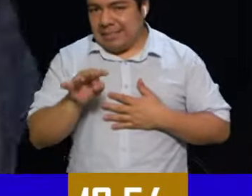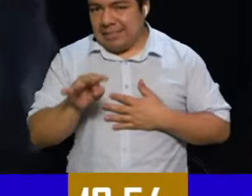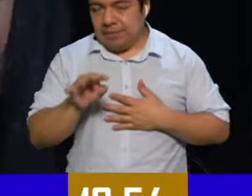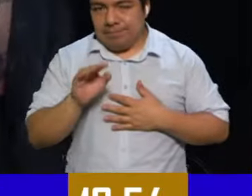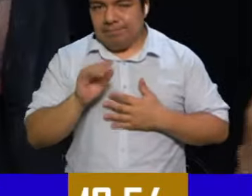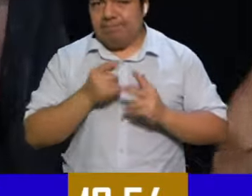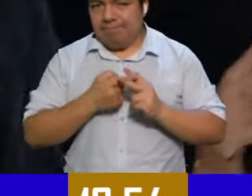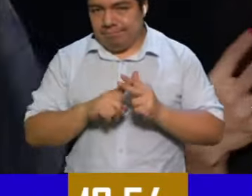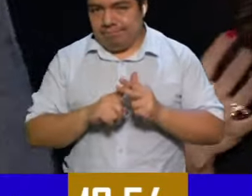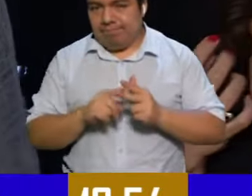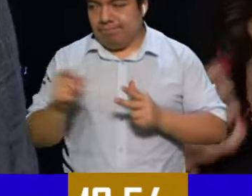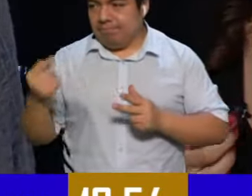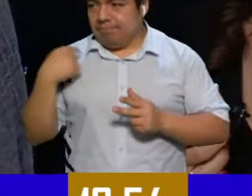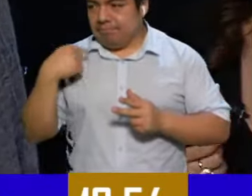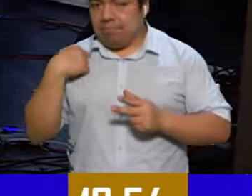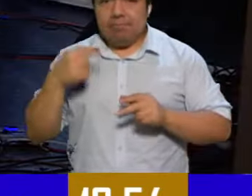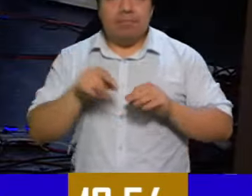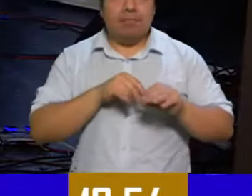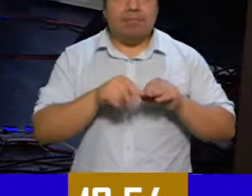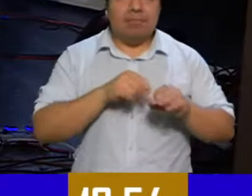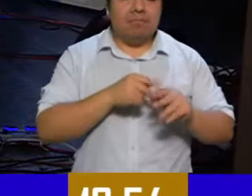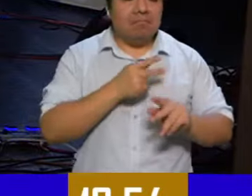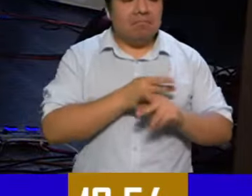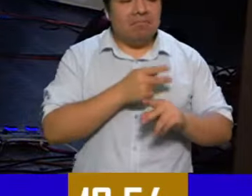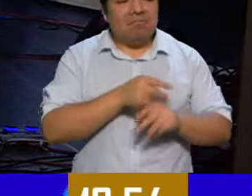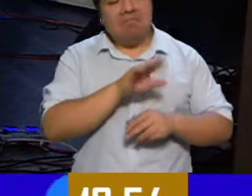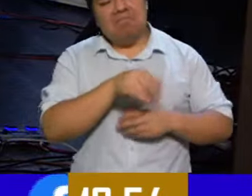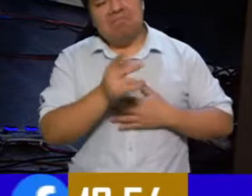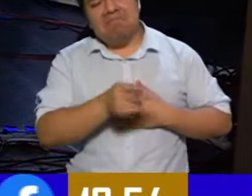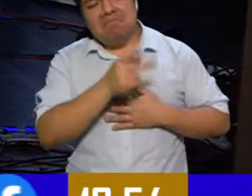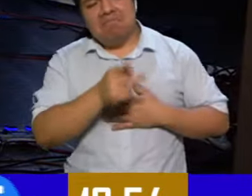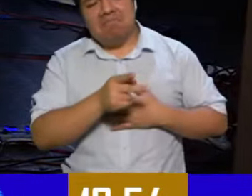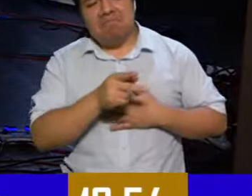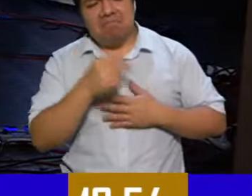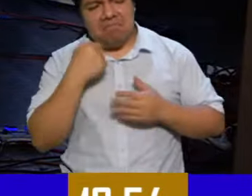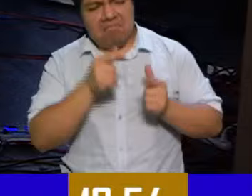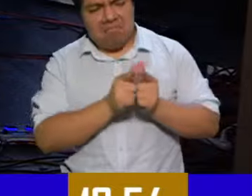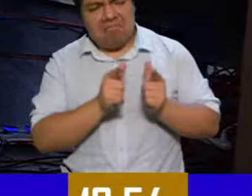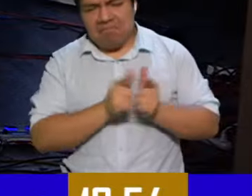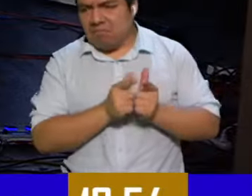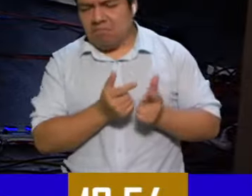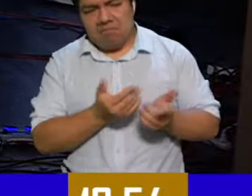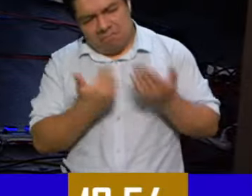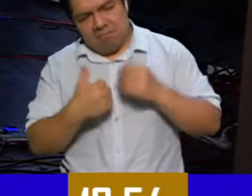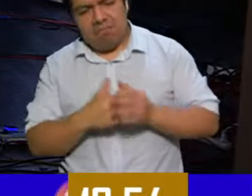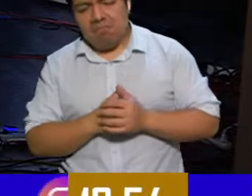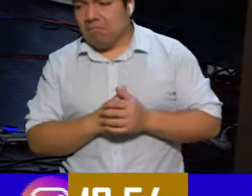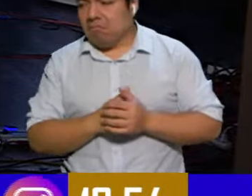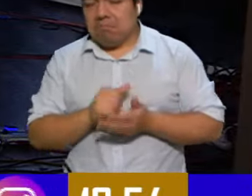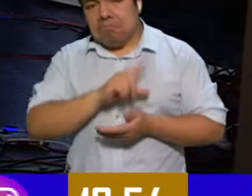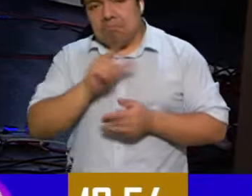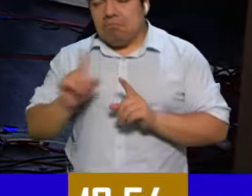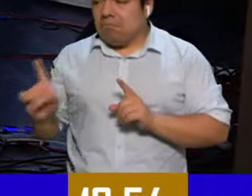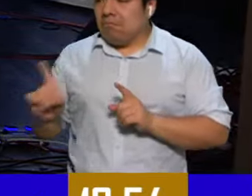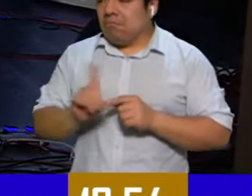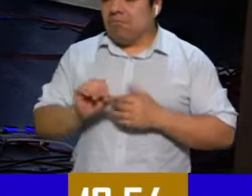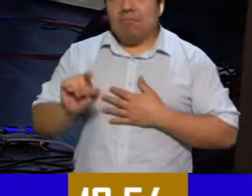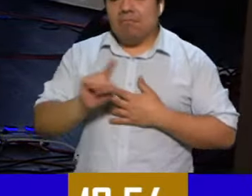cuando él, que me vio trabajar en una papelería, me preguntó, oye, ¿estás haciendo una banda? Sí, yo, sí, entrale. Y luego llegó